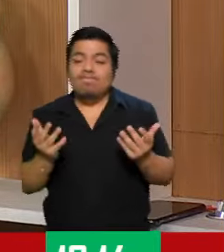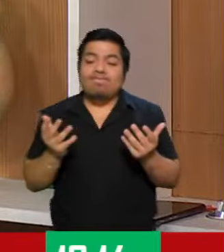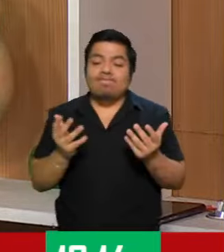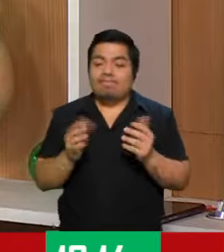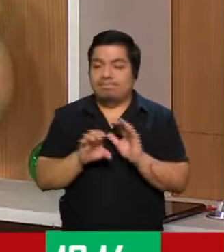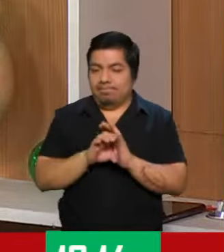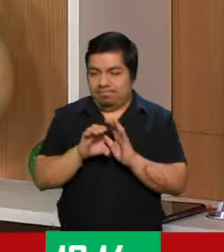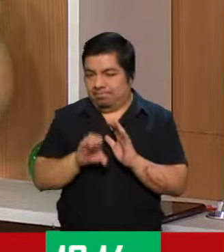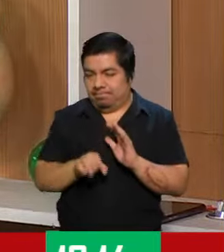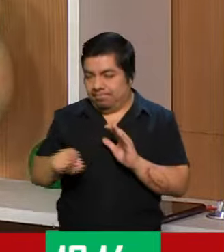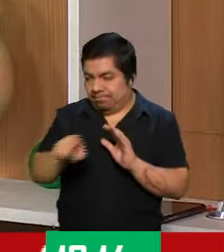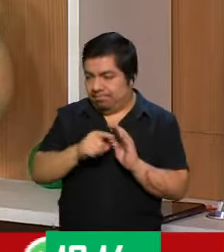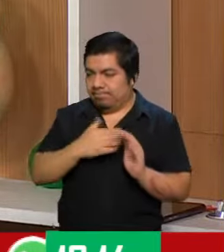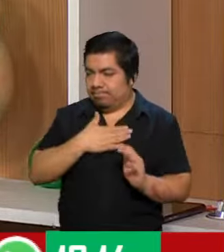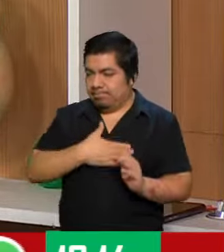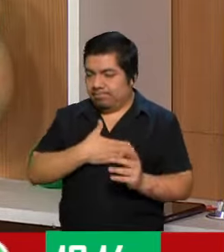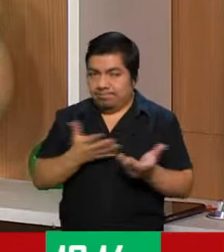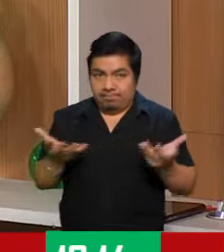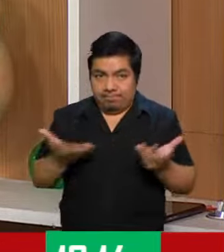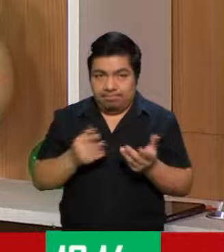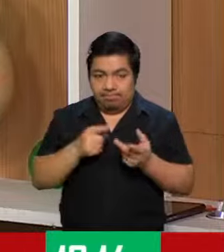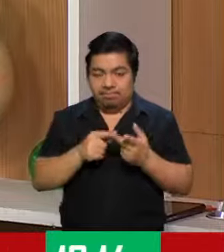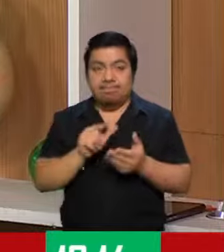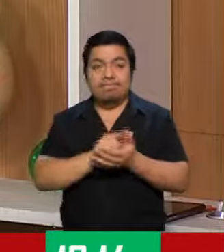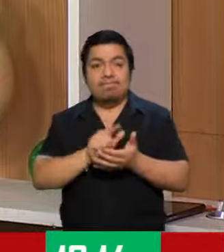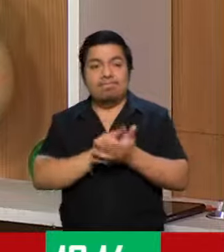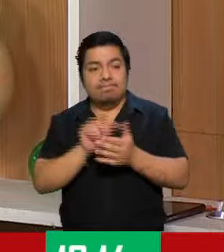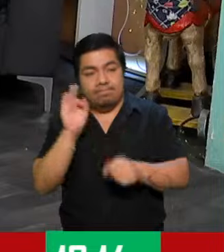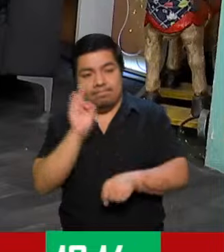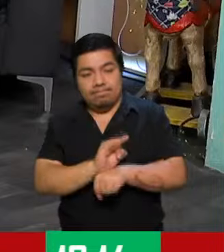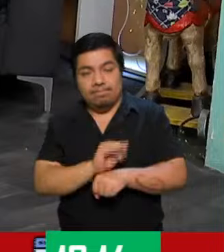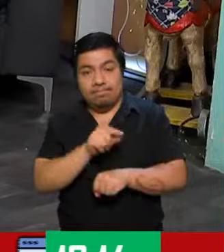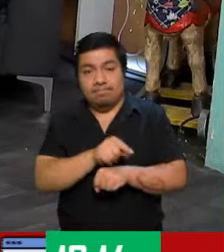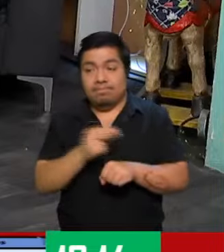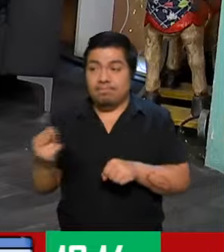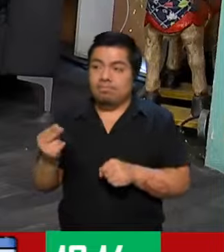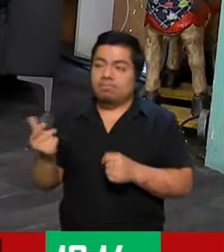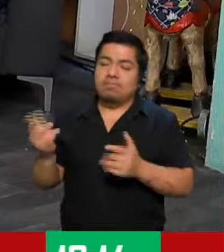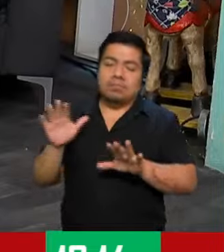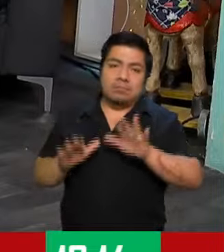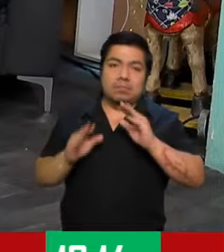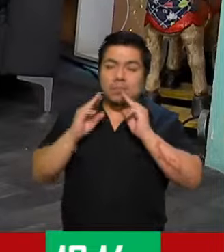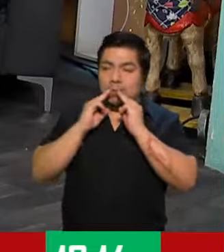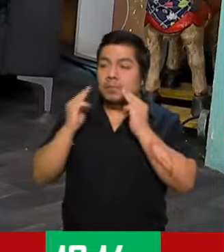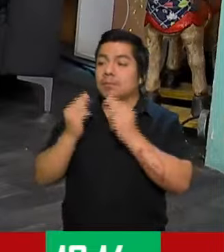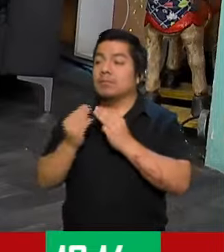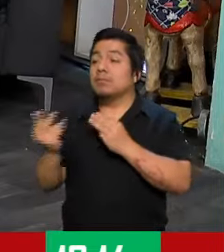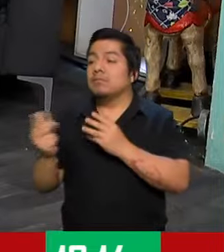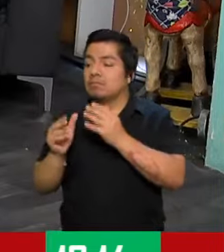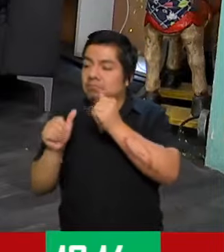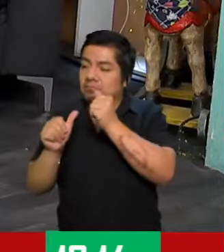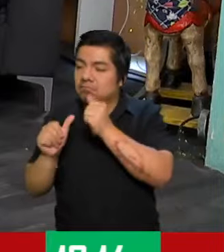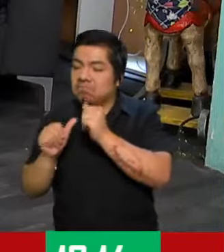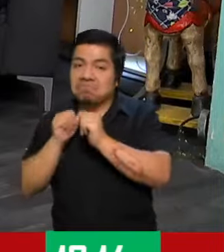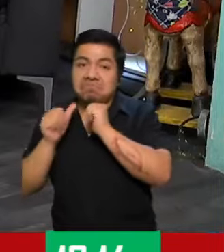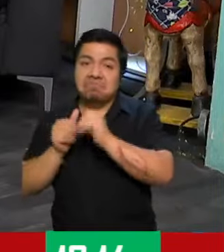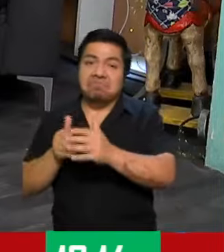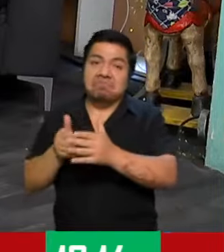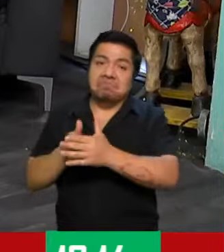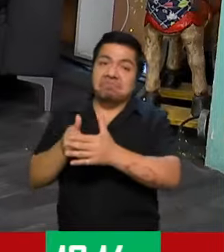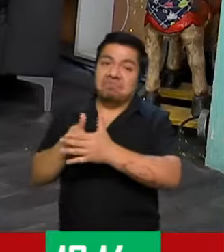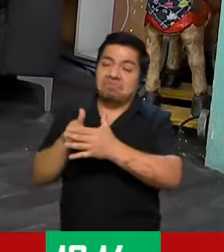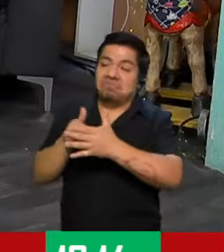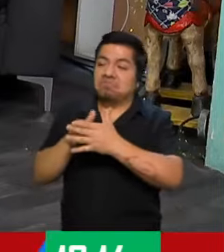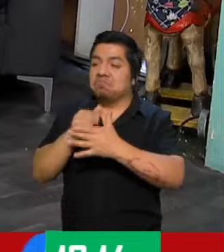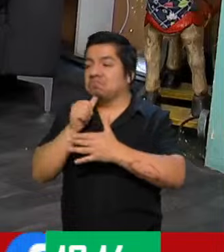los que imparten justicia, los que defienden la ley, no se arreglan con los malandros y con los grupos, no hay avance. No hay avance y esto no